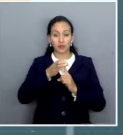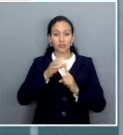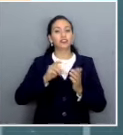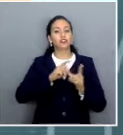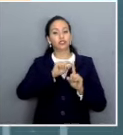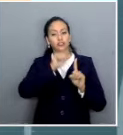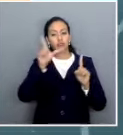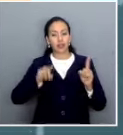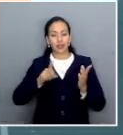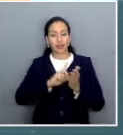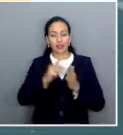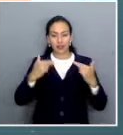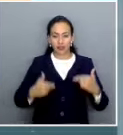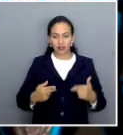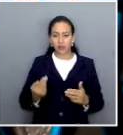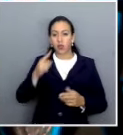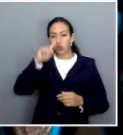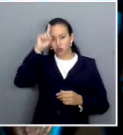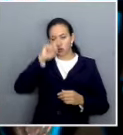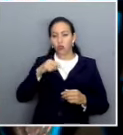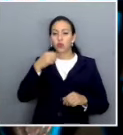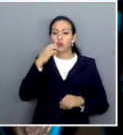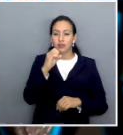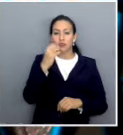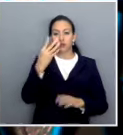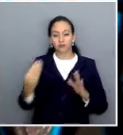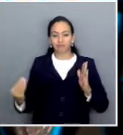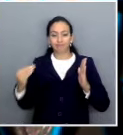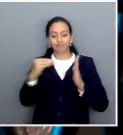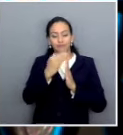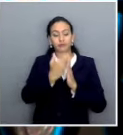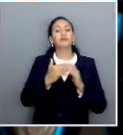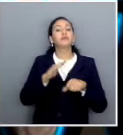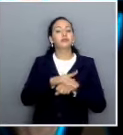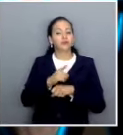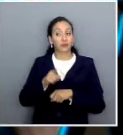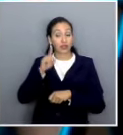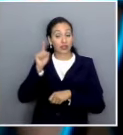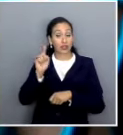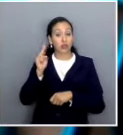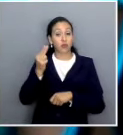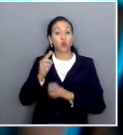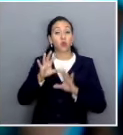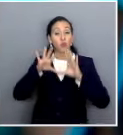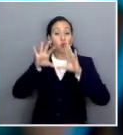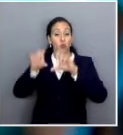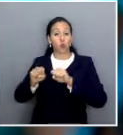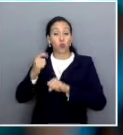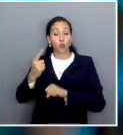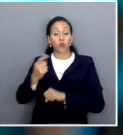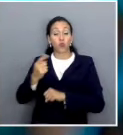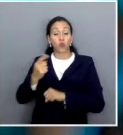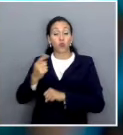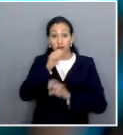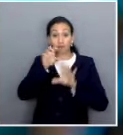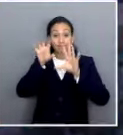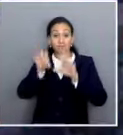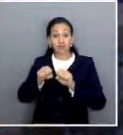Recomendación 04-2024 a raíz de la detención ilegal y arbitraria de un joven universitario torturado y acusado de